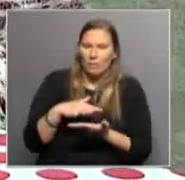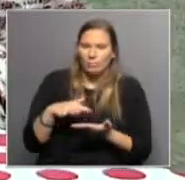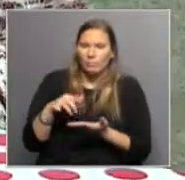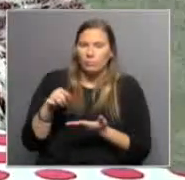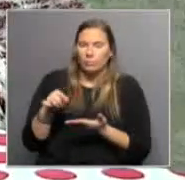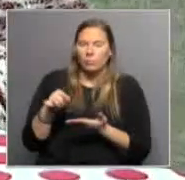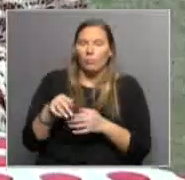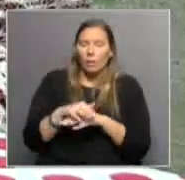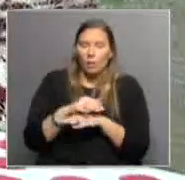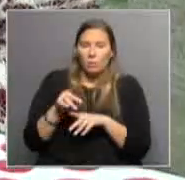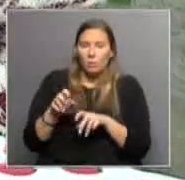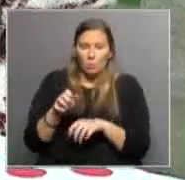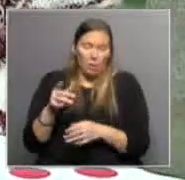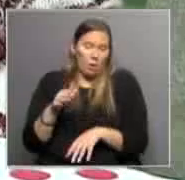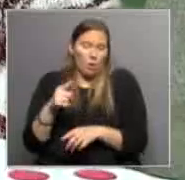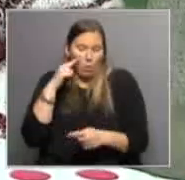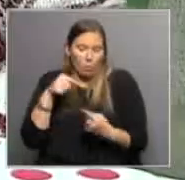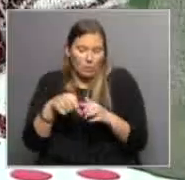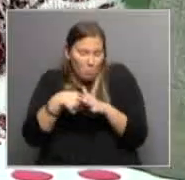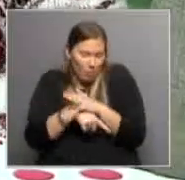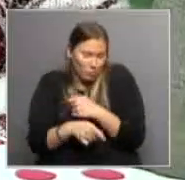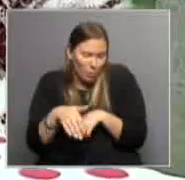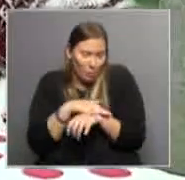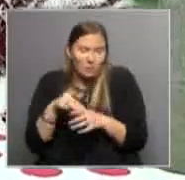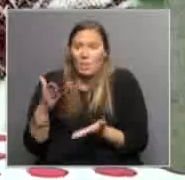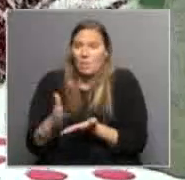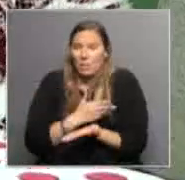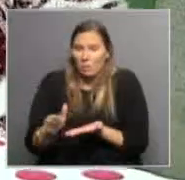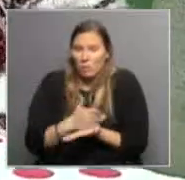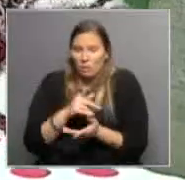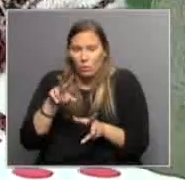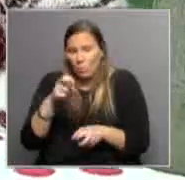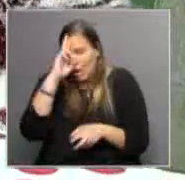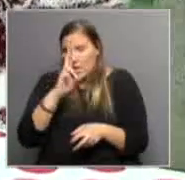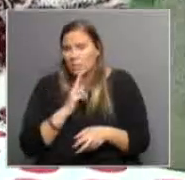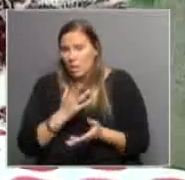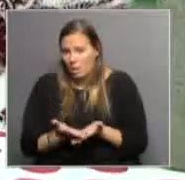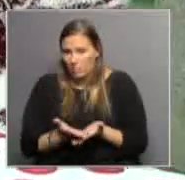tenía una base discriminatoria, claramente, sí. Discriminatoria desde el punto de vista racial